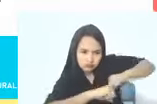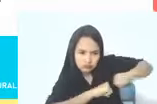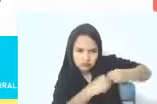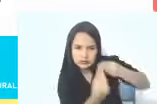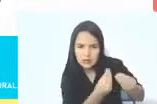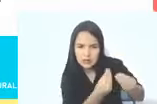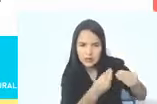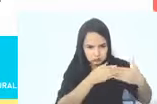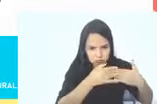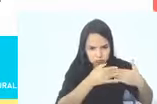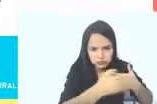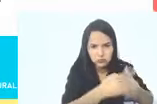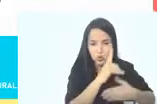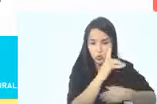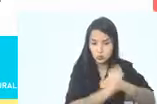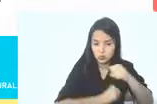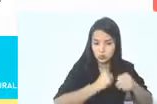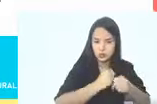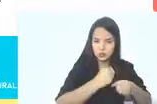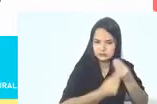muy importante.